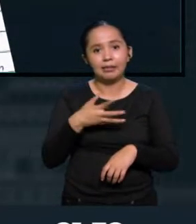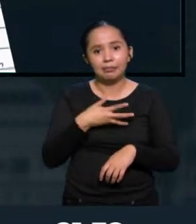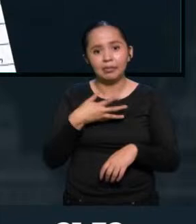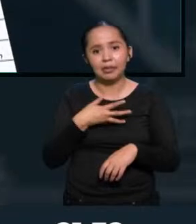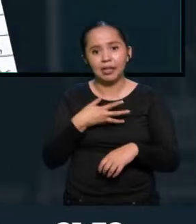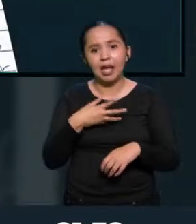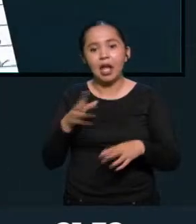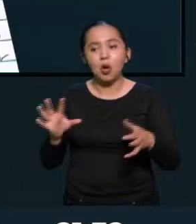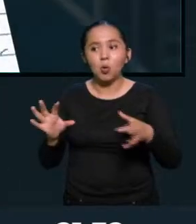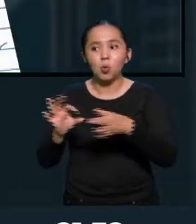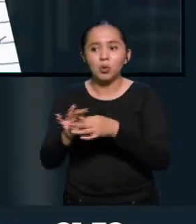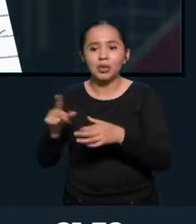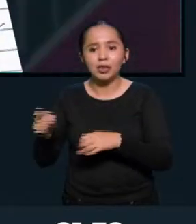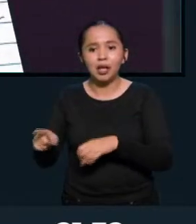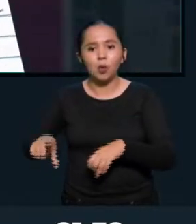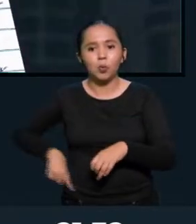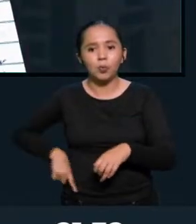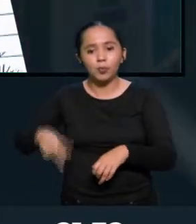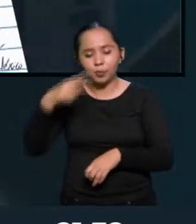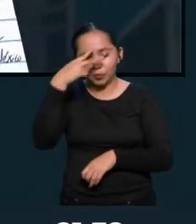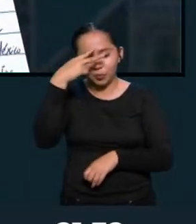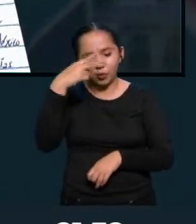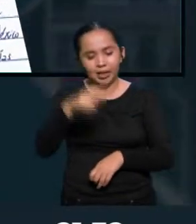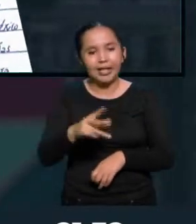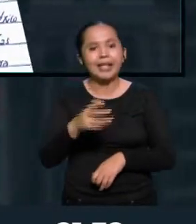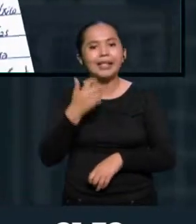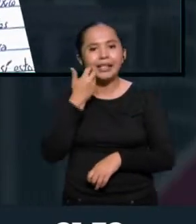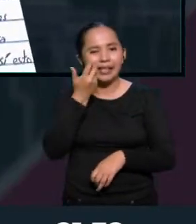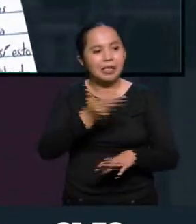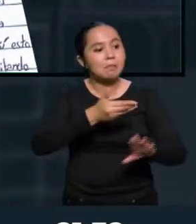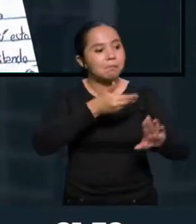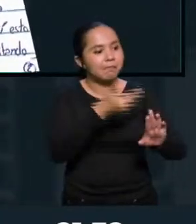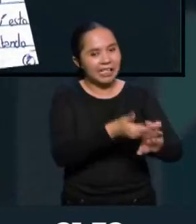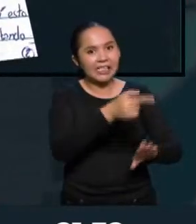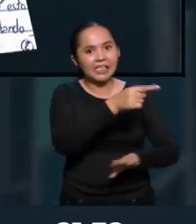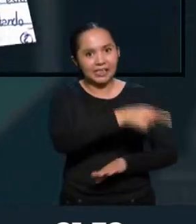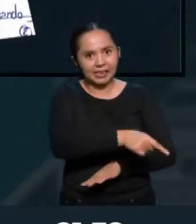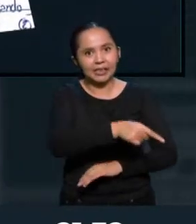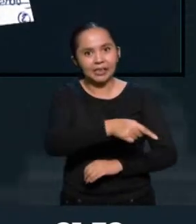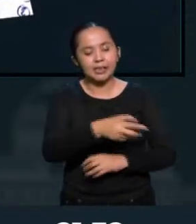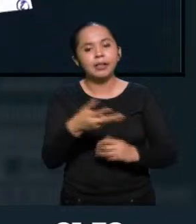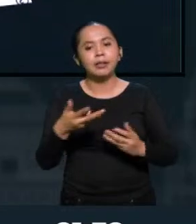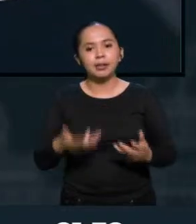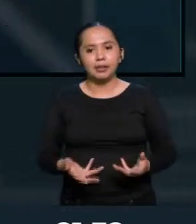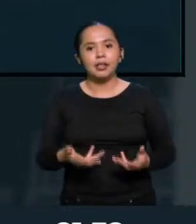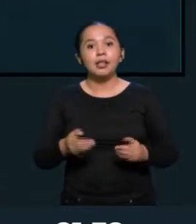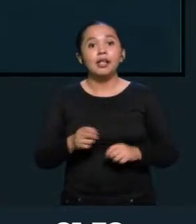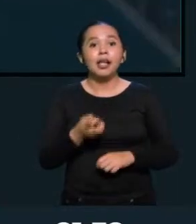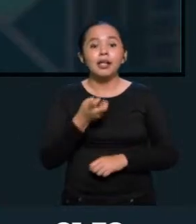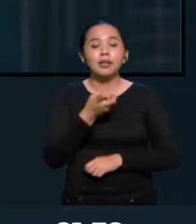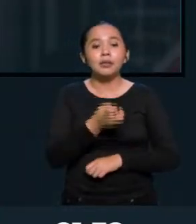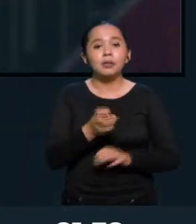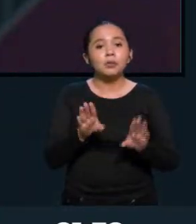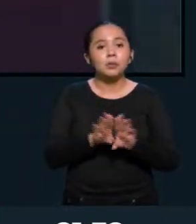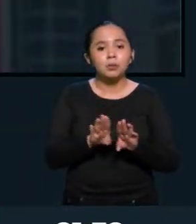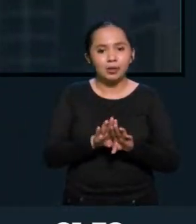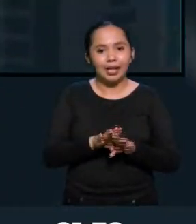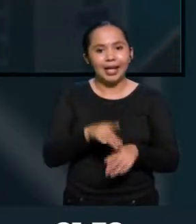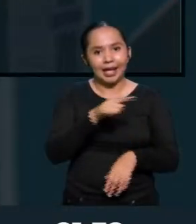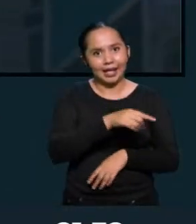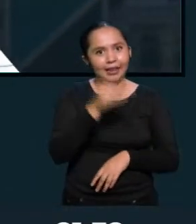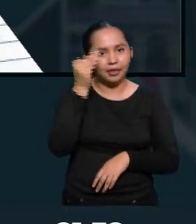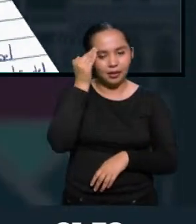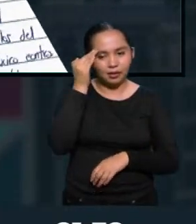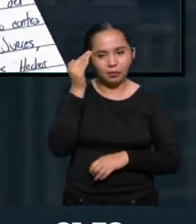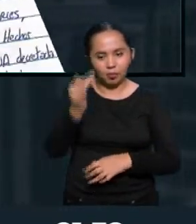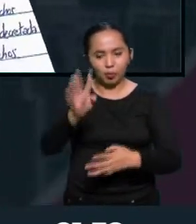contubernio con el gobierno de México quisieron perjudicarlo, ¿no? Y que tan es así que durante todo el tiempo que él se ha